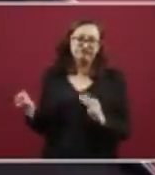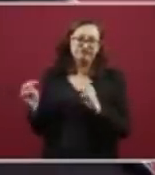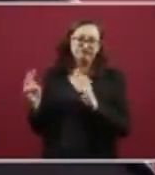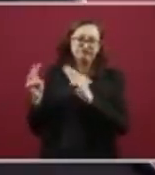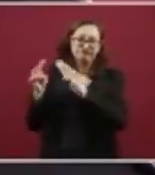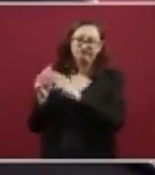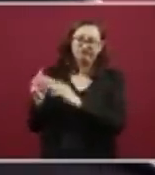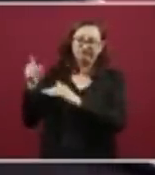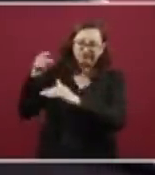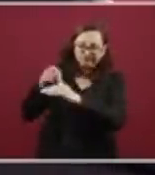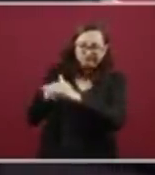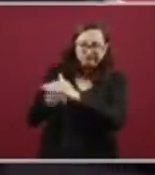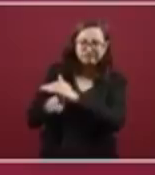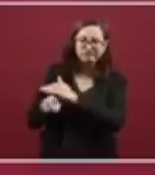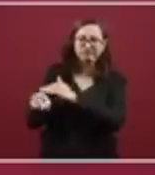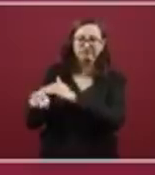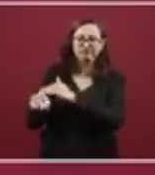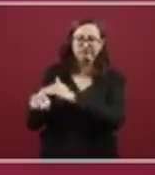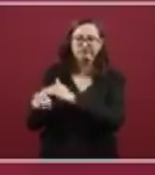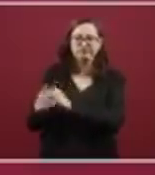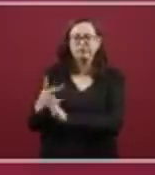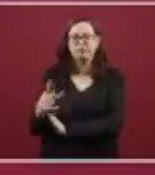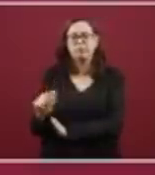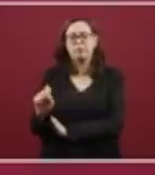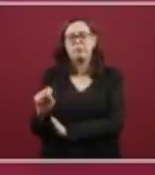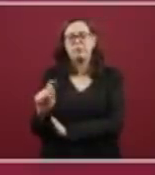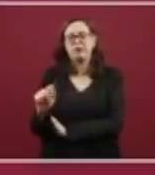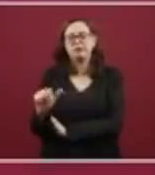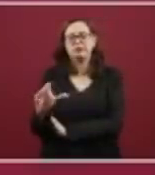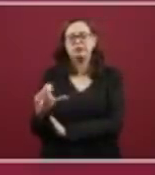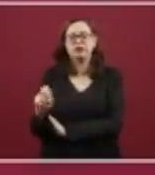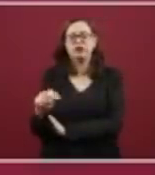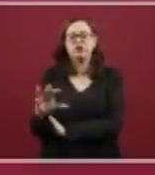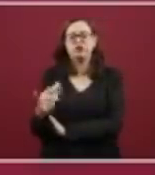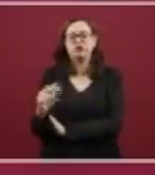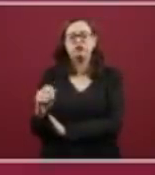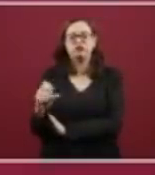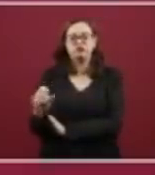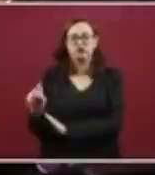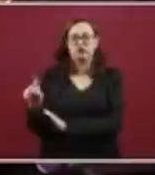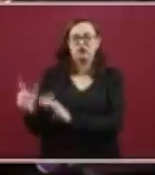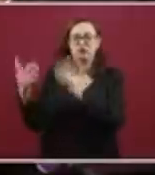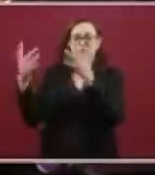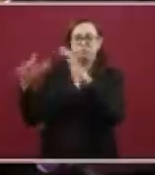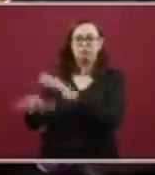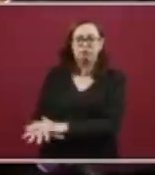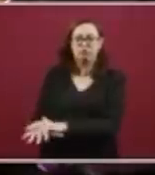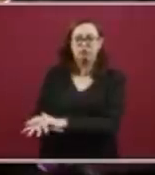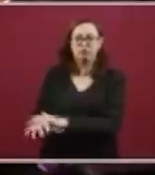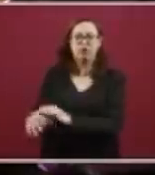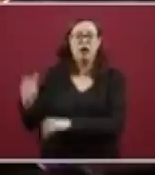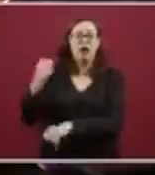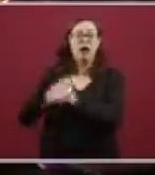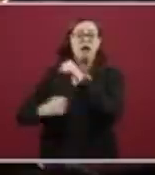en la mina de pasta de Conchos desde el 2006.